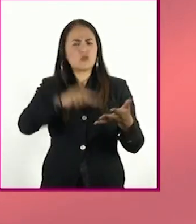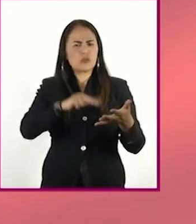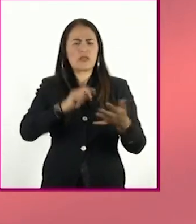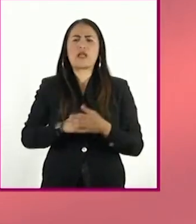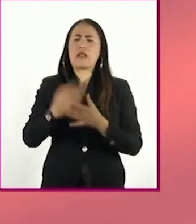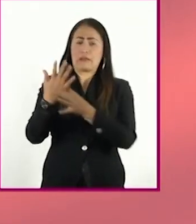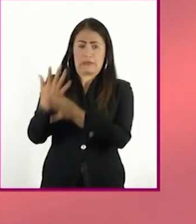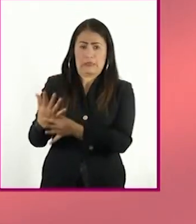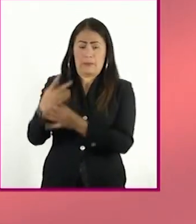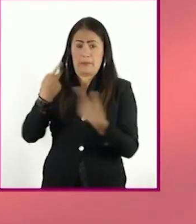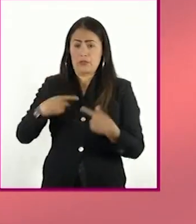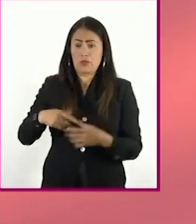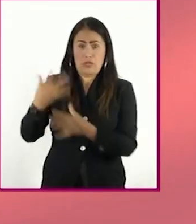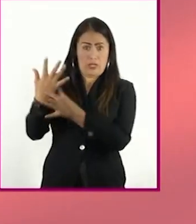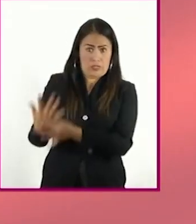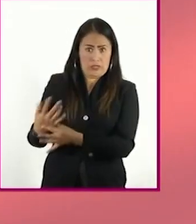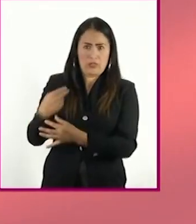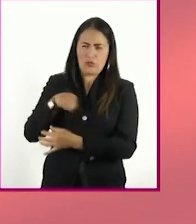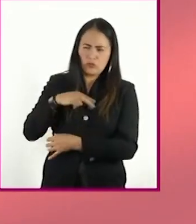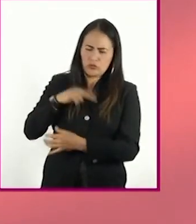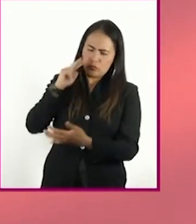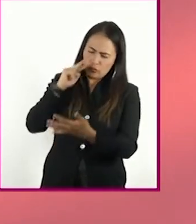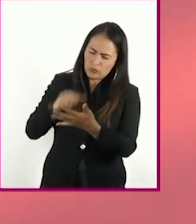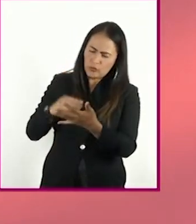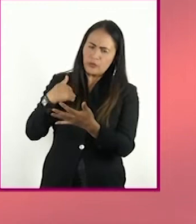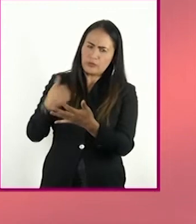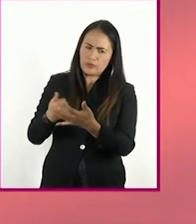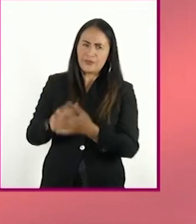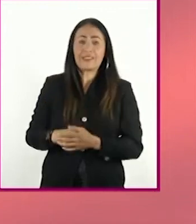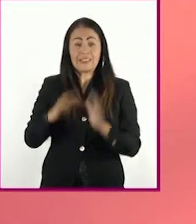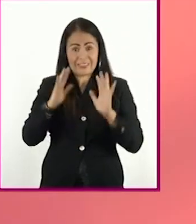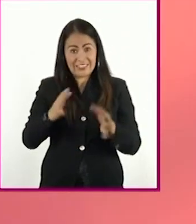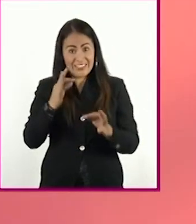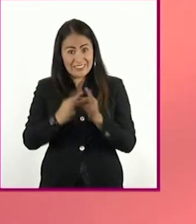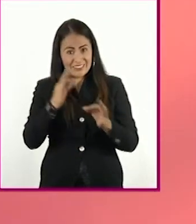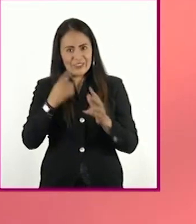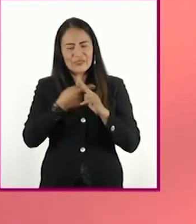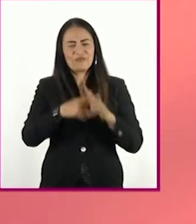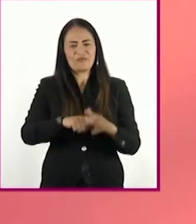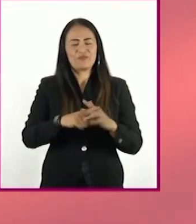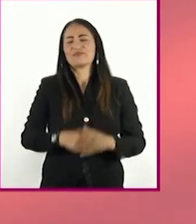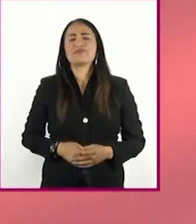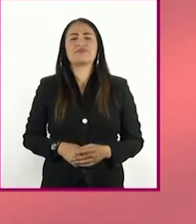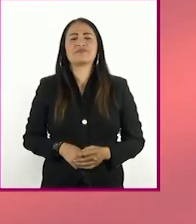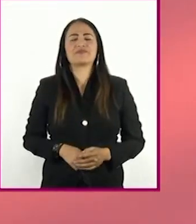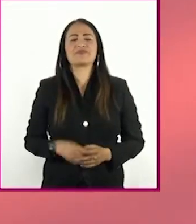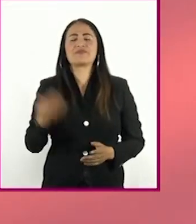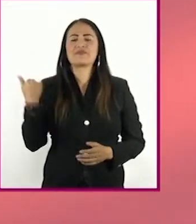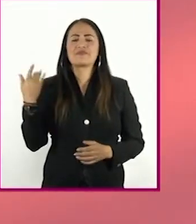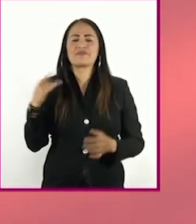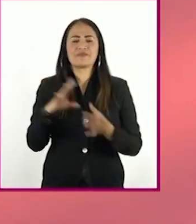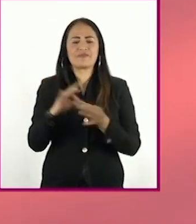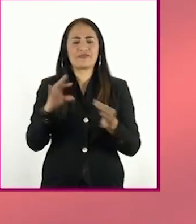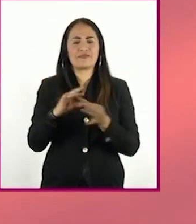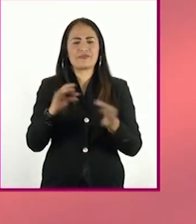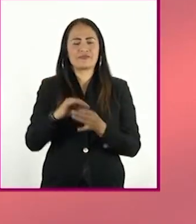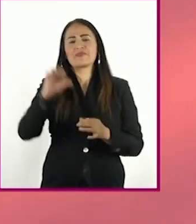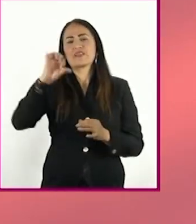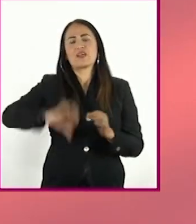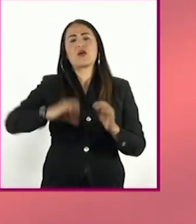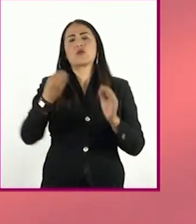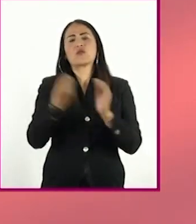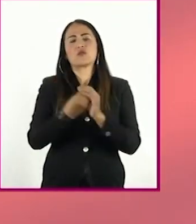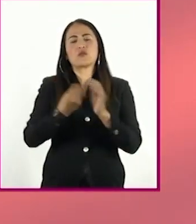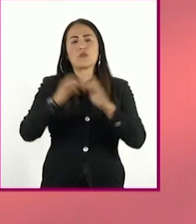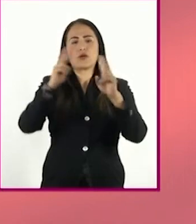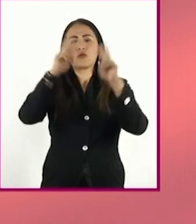del autor. ¿Están listos? ¿Listas y listos? Muy bien, iniciemos. Como mencionamos, esta sesión lleva por